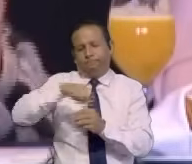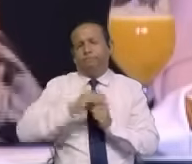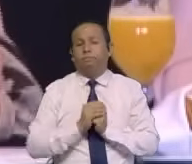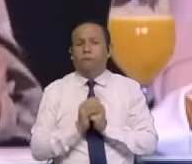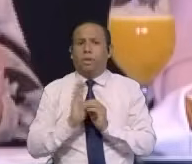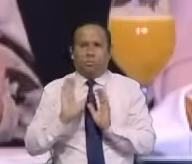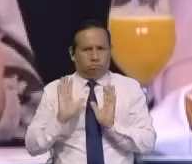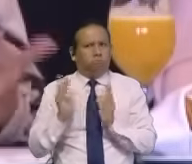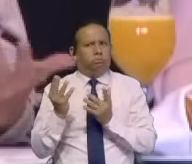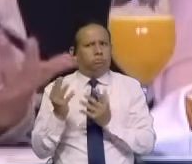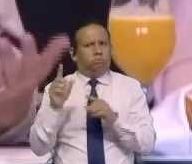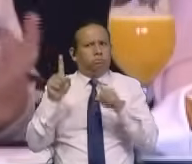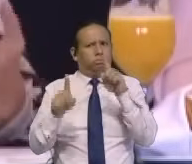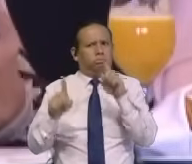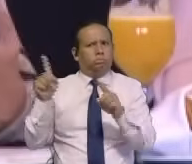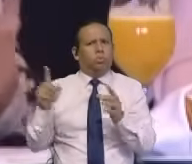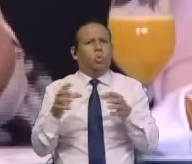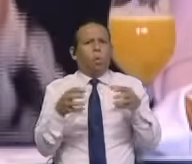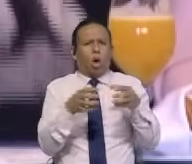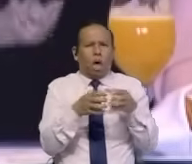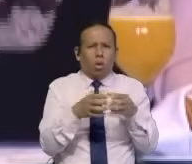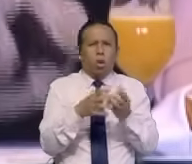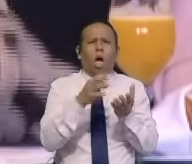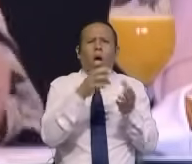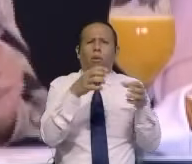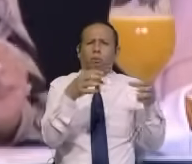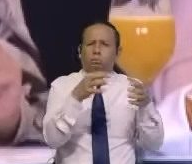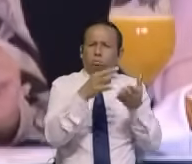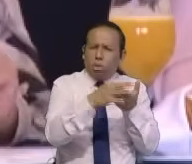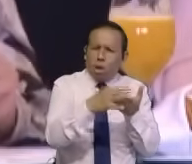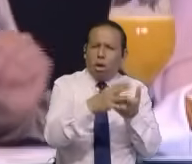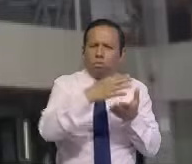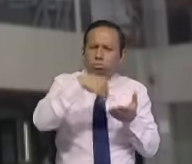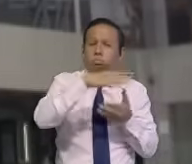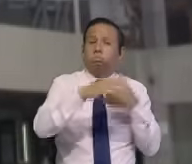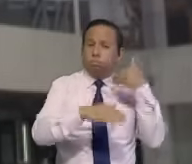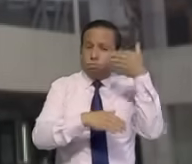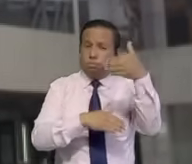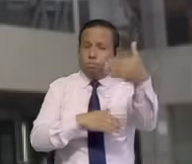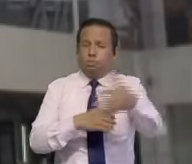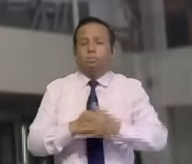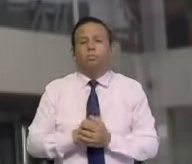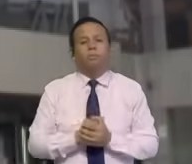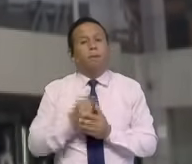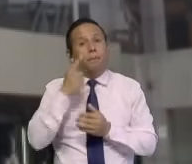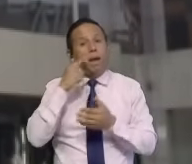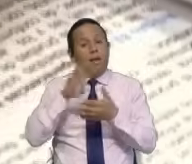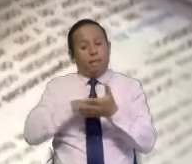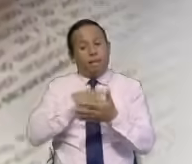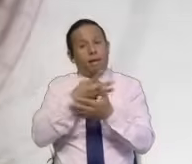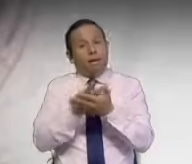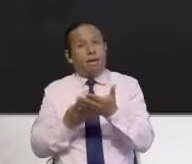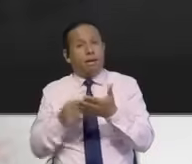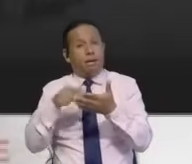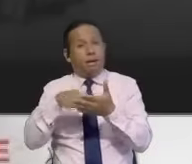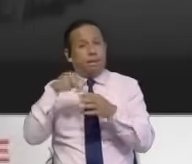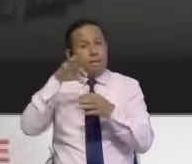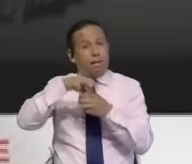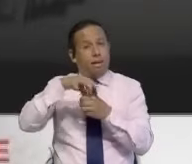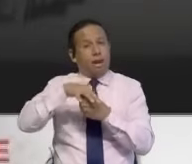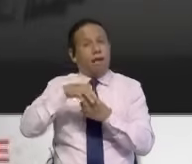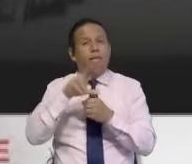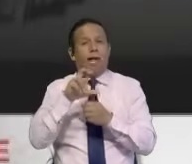muchas cantonales y parroquiales que se están preparando para la siguiente. De acuerdo al calendario electoral, del 13 de septiembre al 2 de